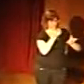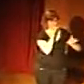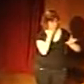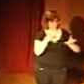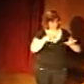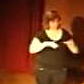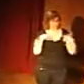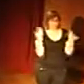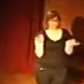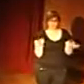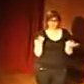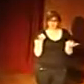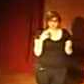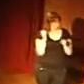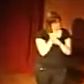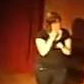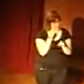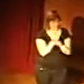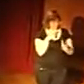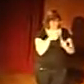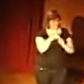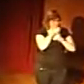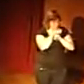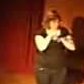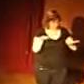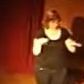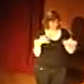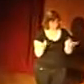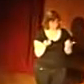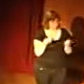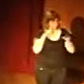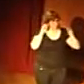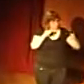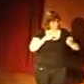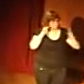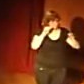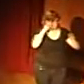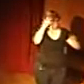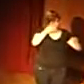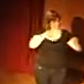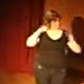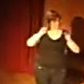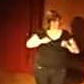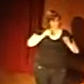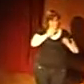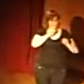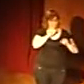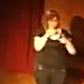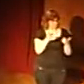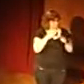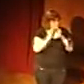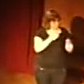decir piensen que esto tiene una labor también de difusión y una labor pedagógica por parte de la corona de extender a todas sus